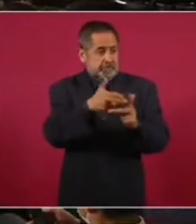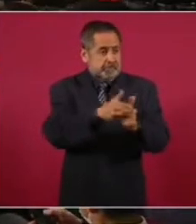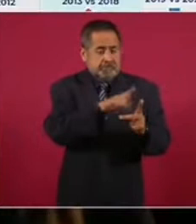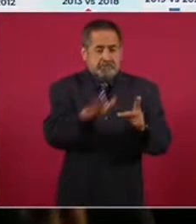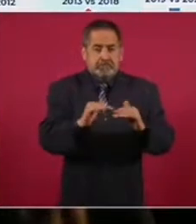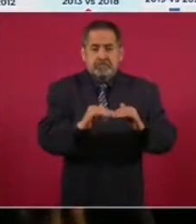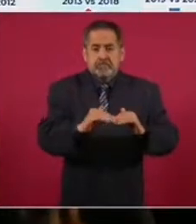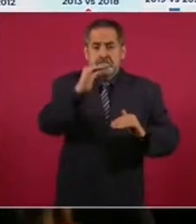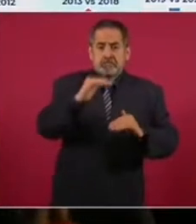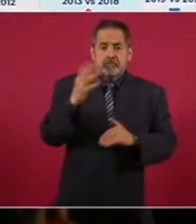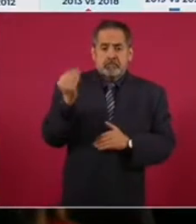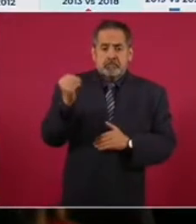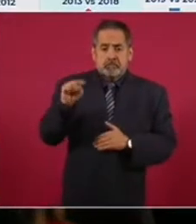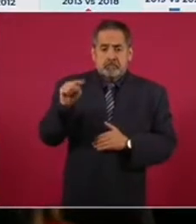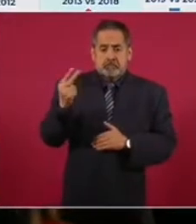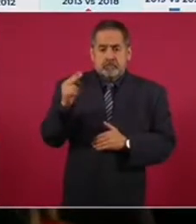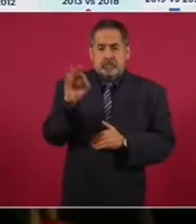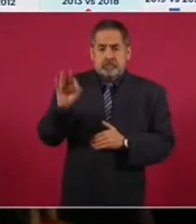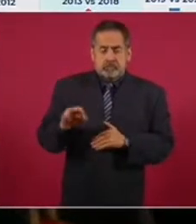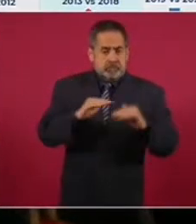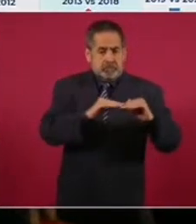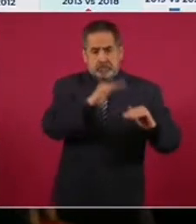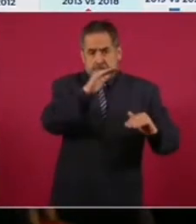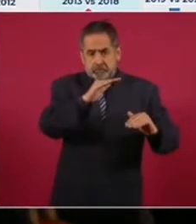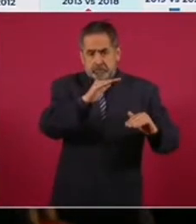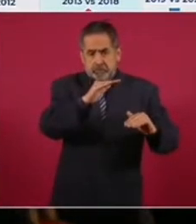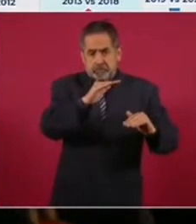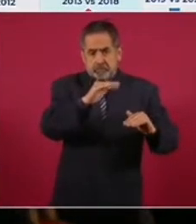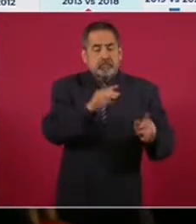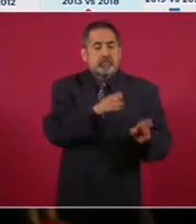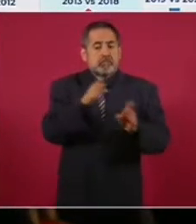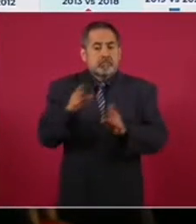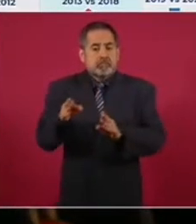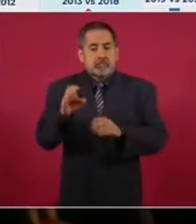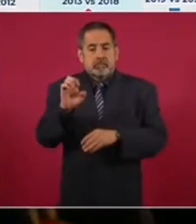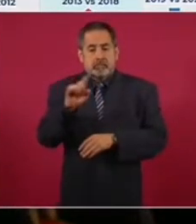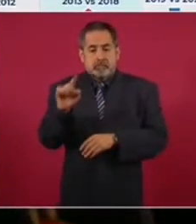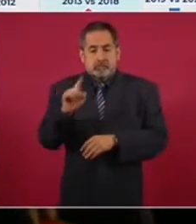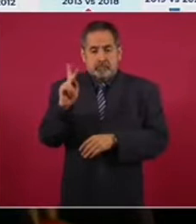del 9.2%. Con Zedillo